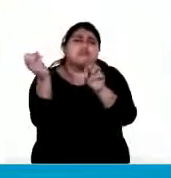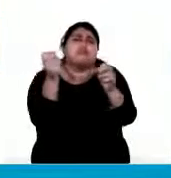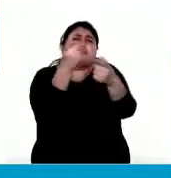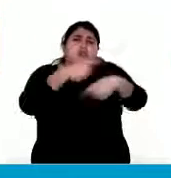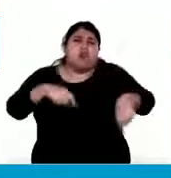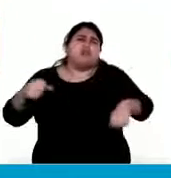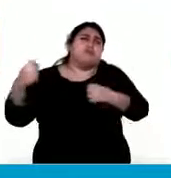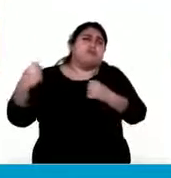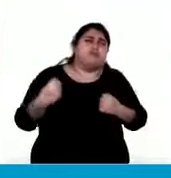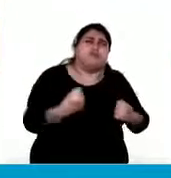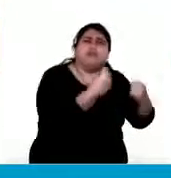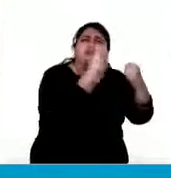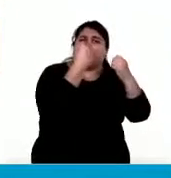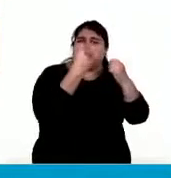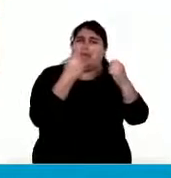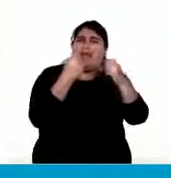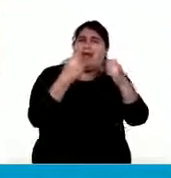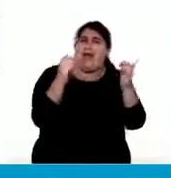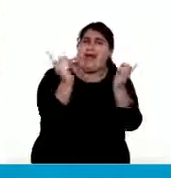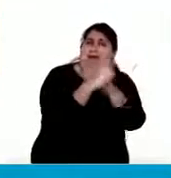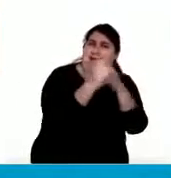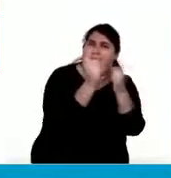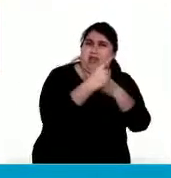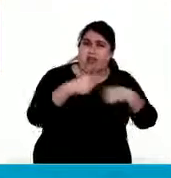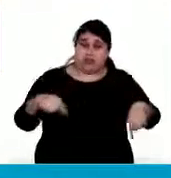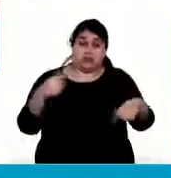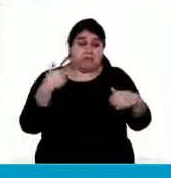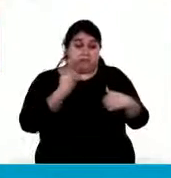retirar la producción? Este proyecto